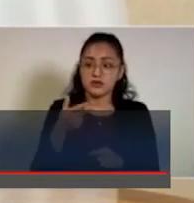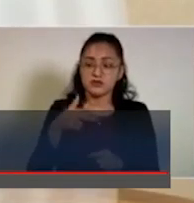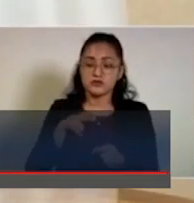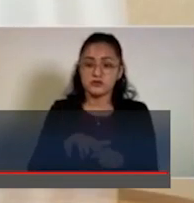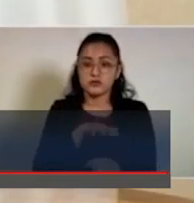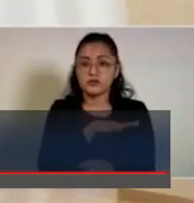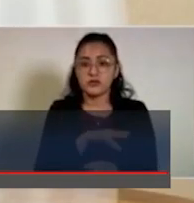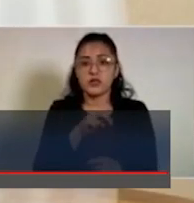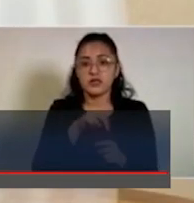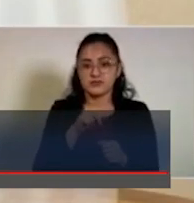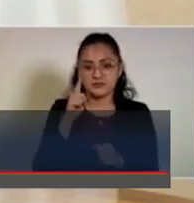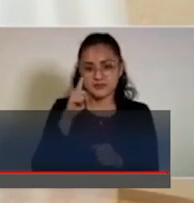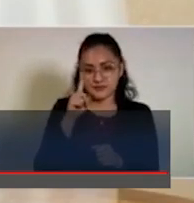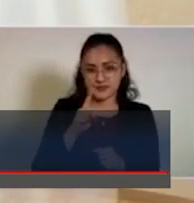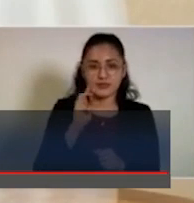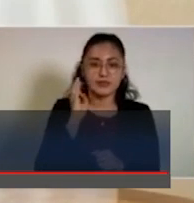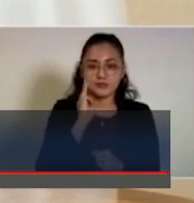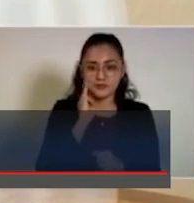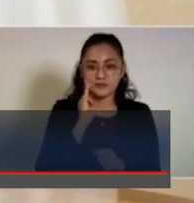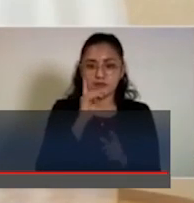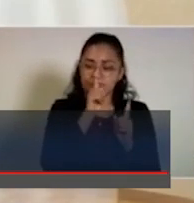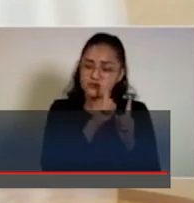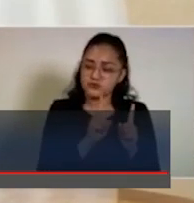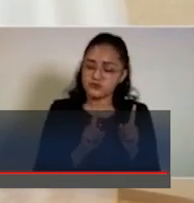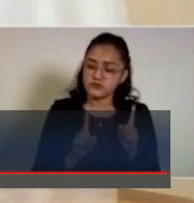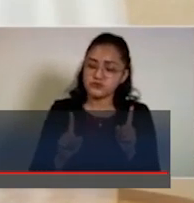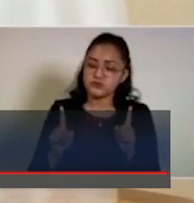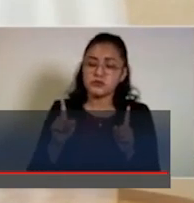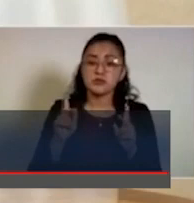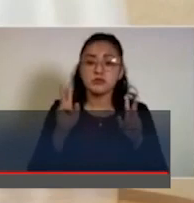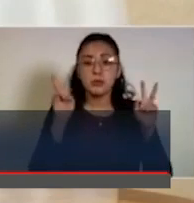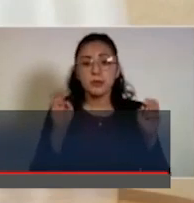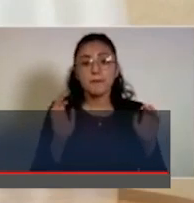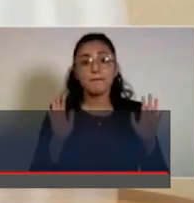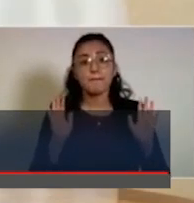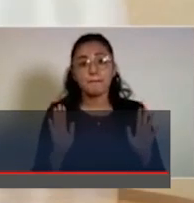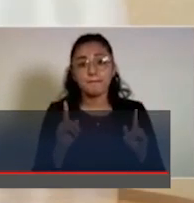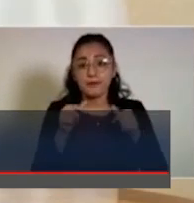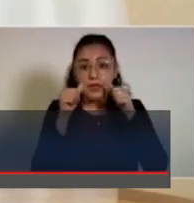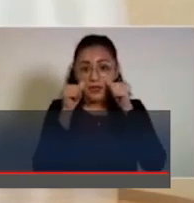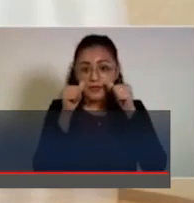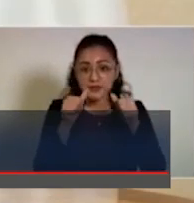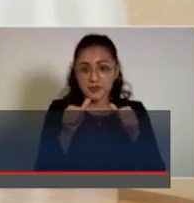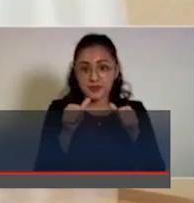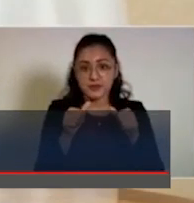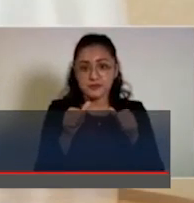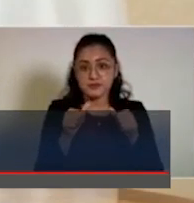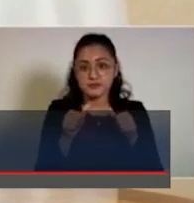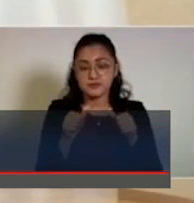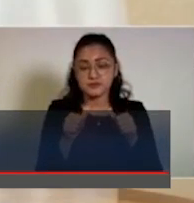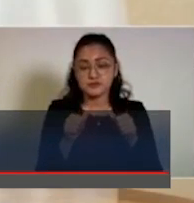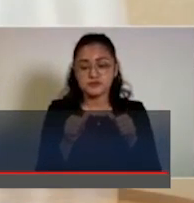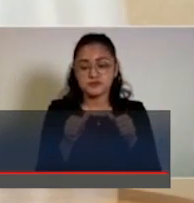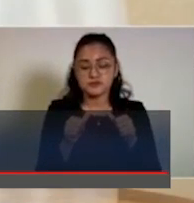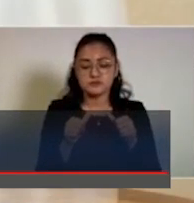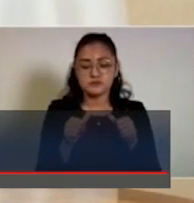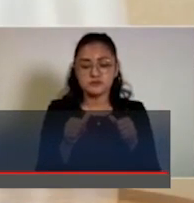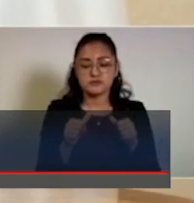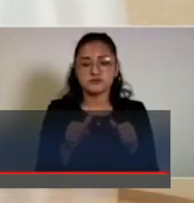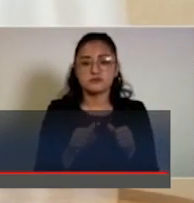general de zacatlán en lo que supuestamente iba a ser atendido d